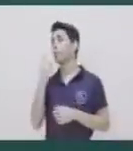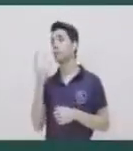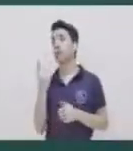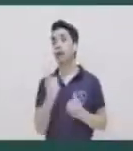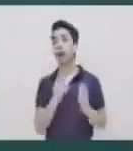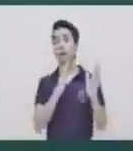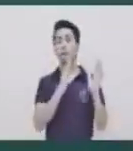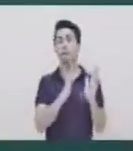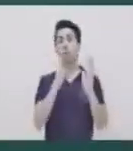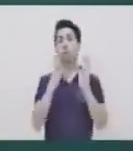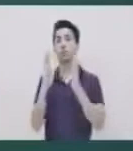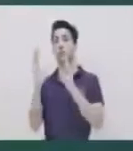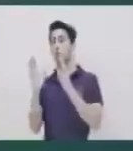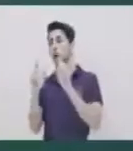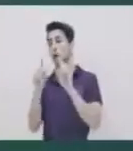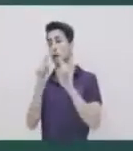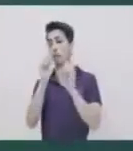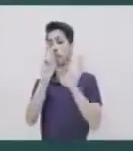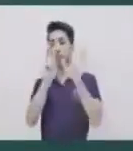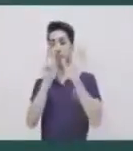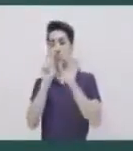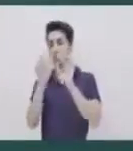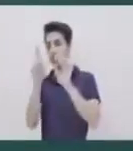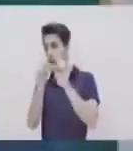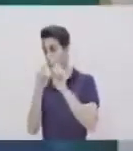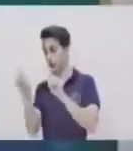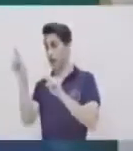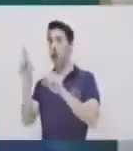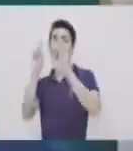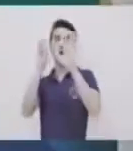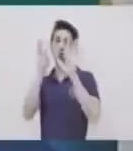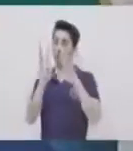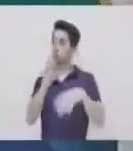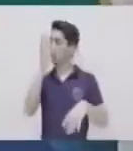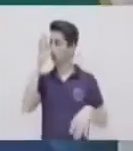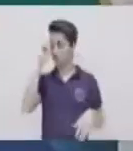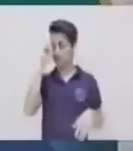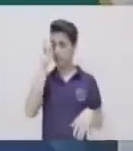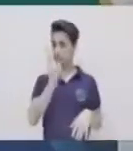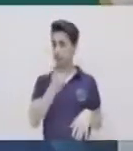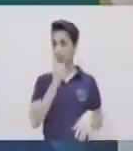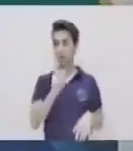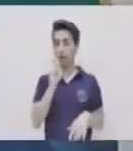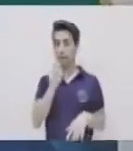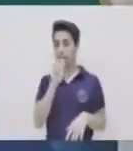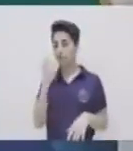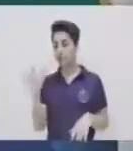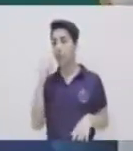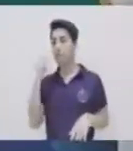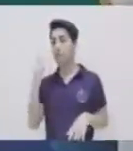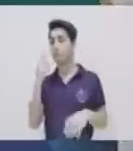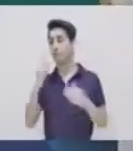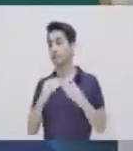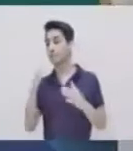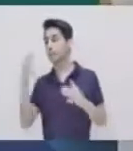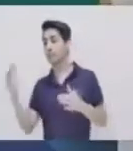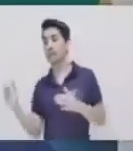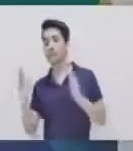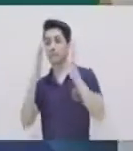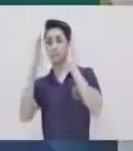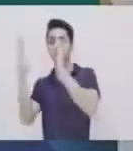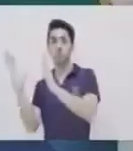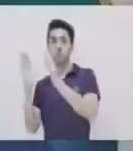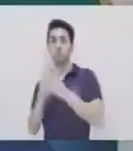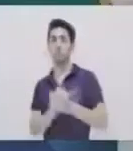buscar la posición siguiente a 7.5, que sería 8. Siempre que me quede decimal, voy a buscar la posición